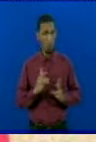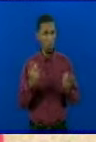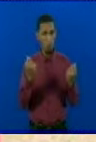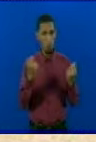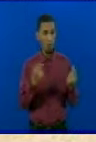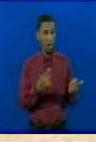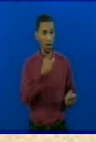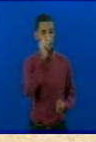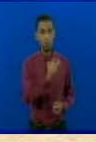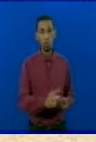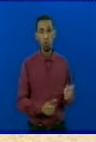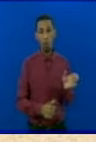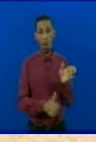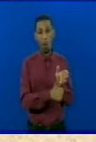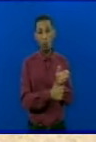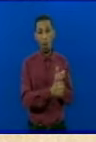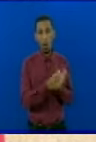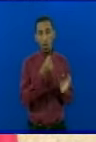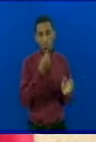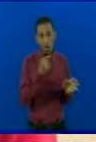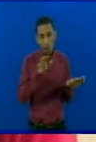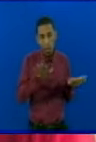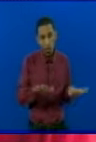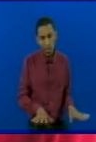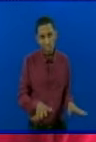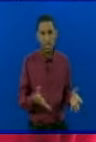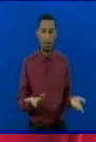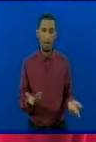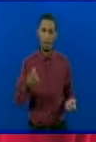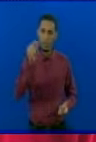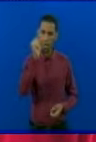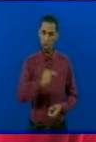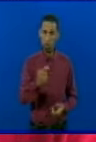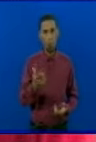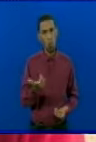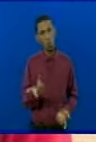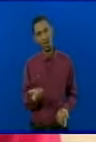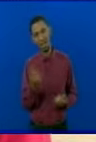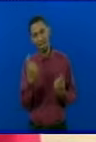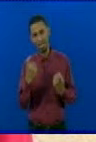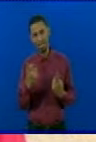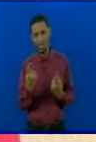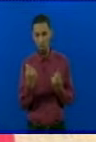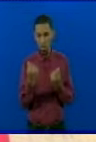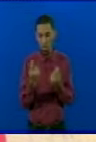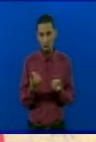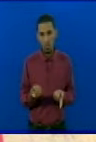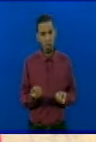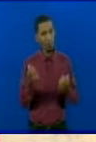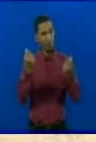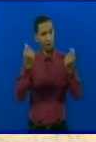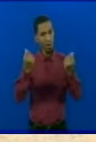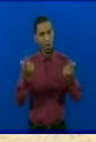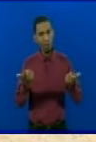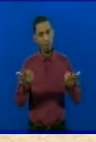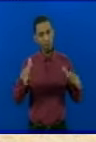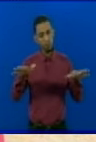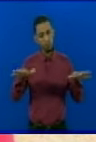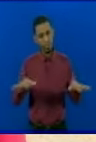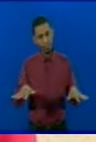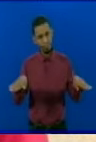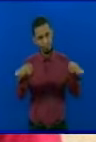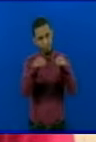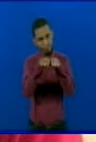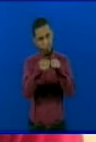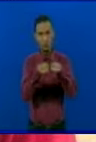y muchas personas que dependemos de una pensión, una economía estable. No tenemos que ir a